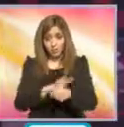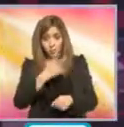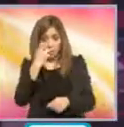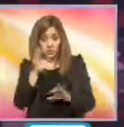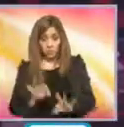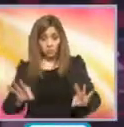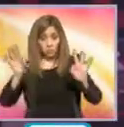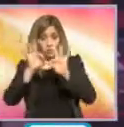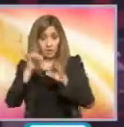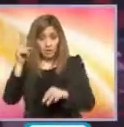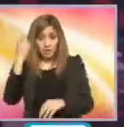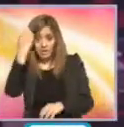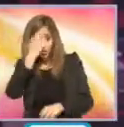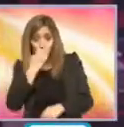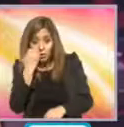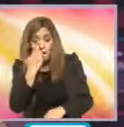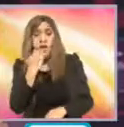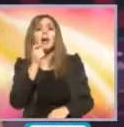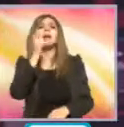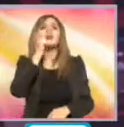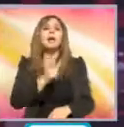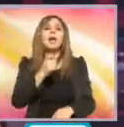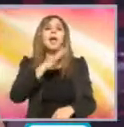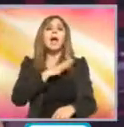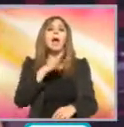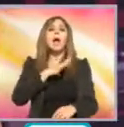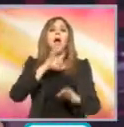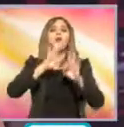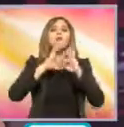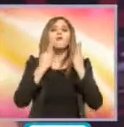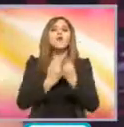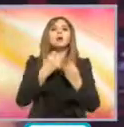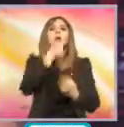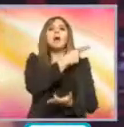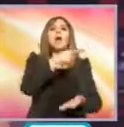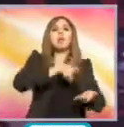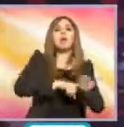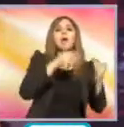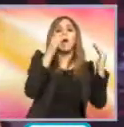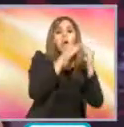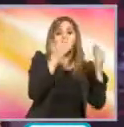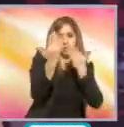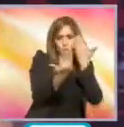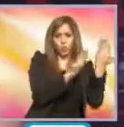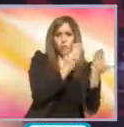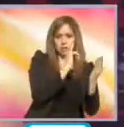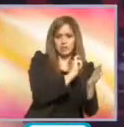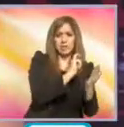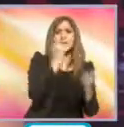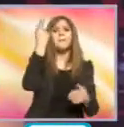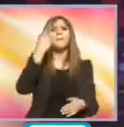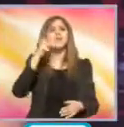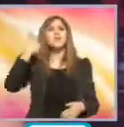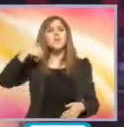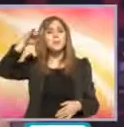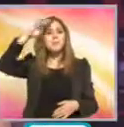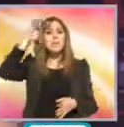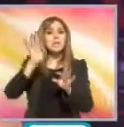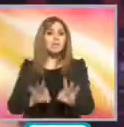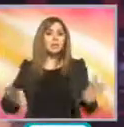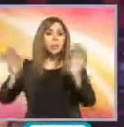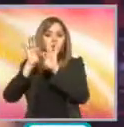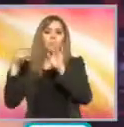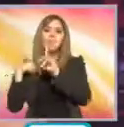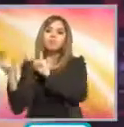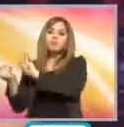por ejemplo, hoy por hoy de homeschooling que existen de estudiar en casa, pero yo sí creo que es importantísimo convivir, lo que decías hace rato,